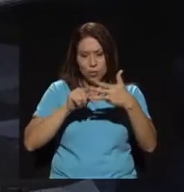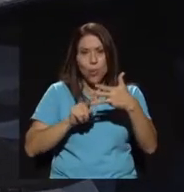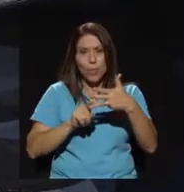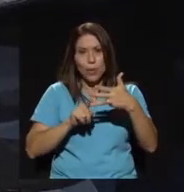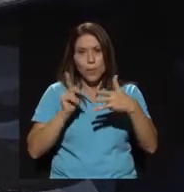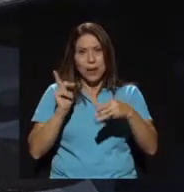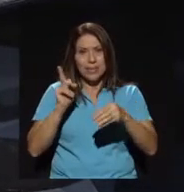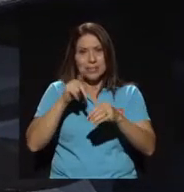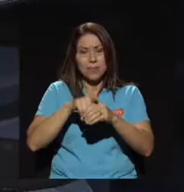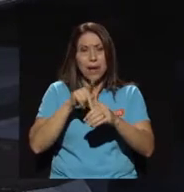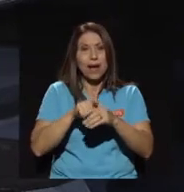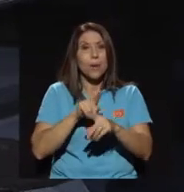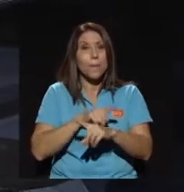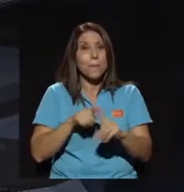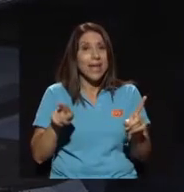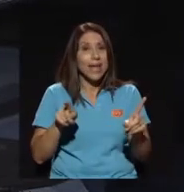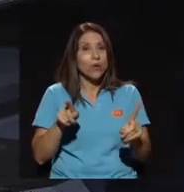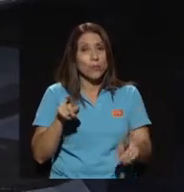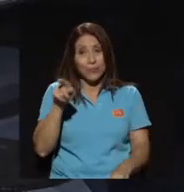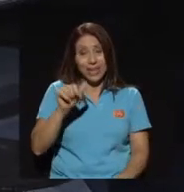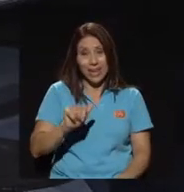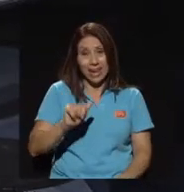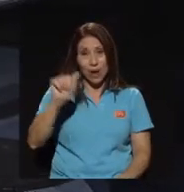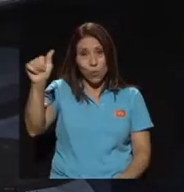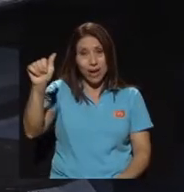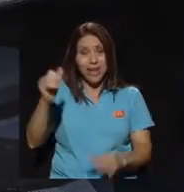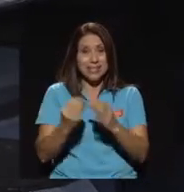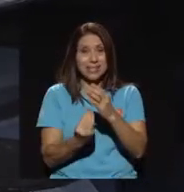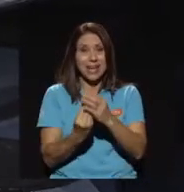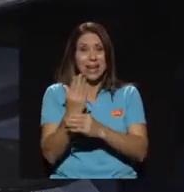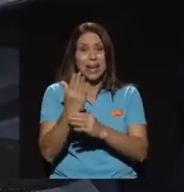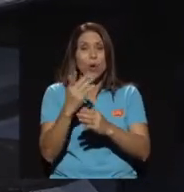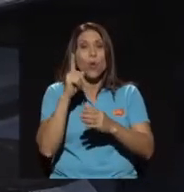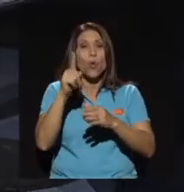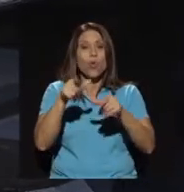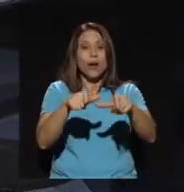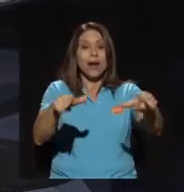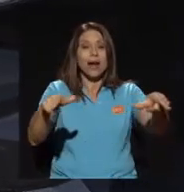participaron, pero en Alajuela se creó un campus compartido.